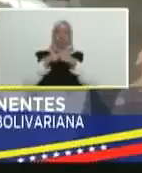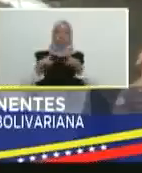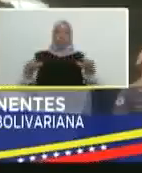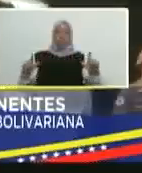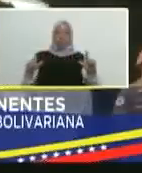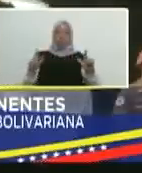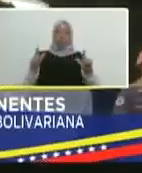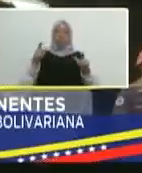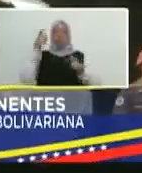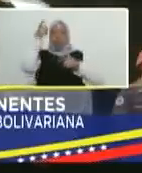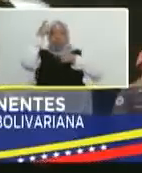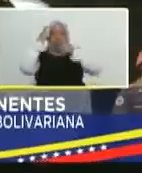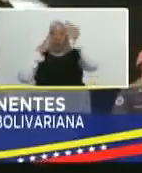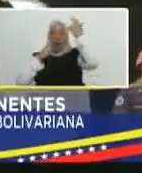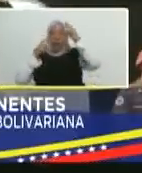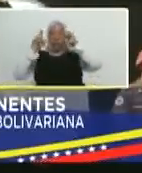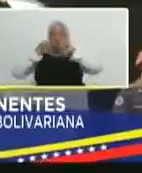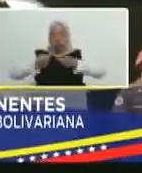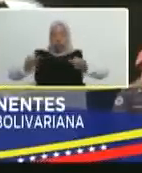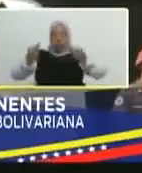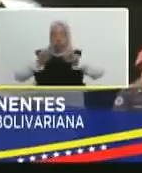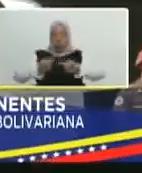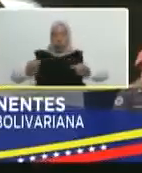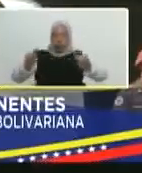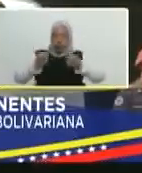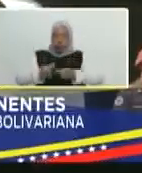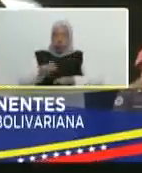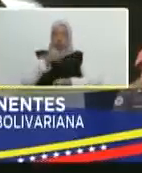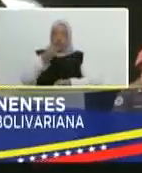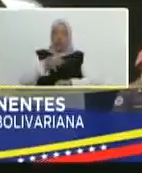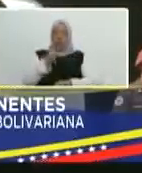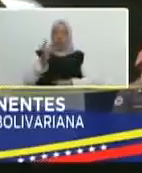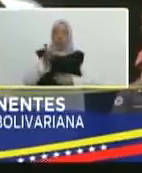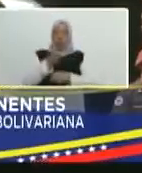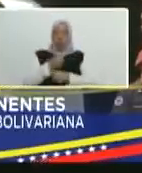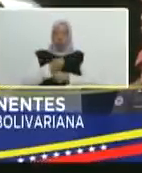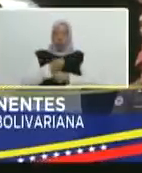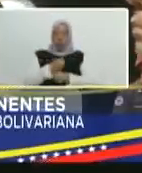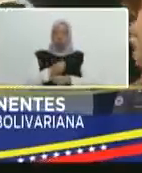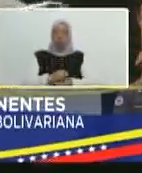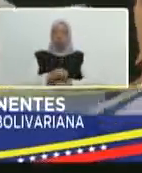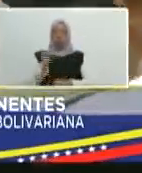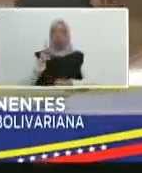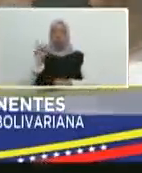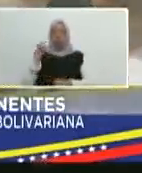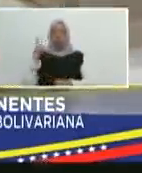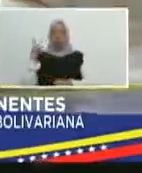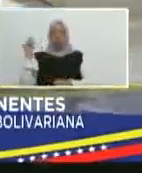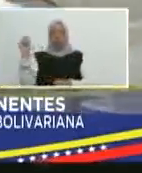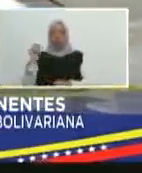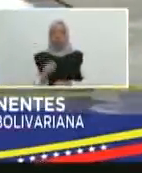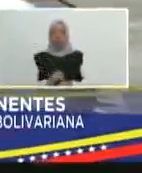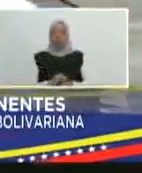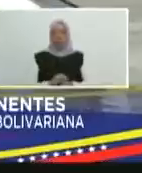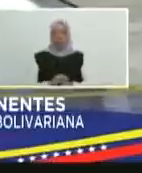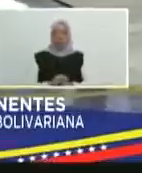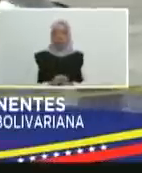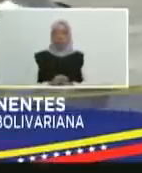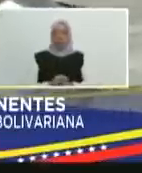y del legado del comandante supremo Hugo Chávez. A la izquierda.